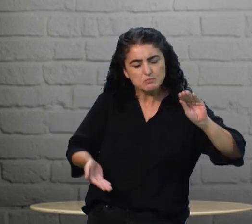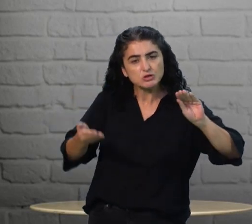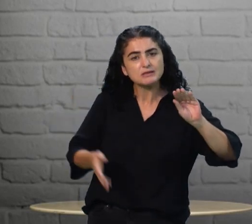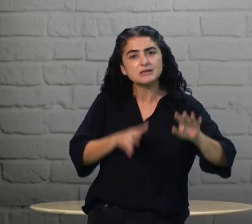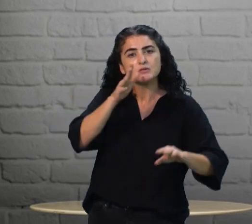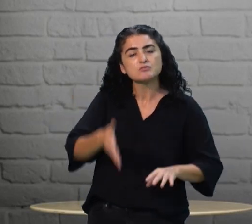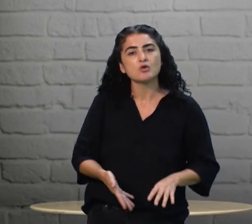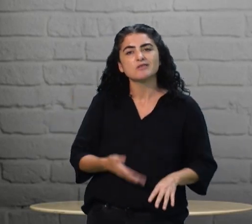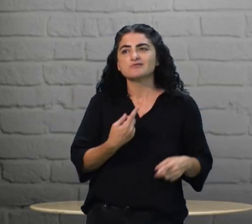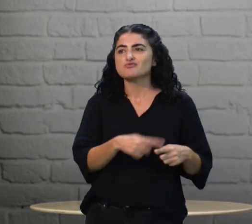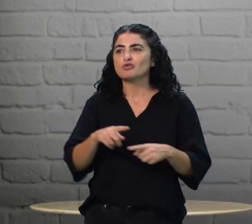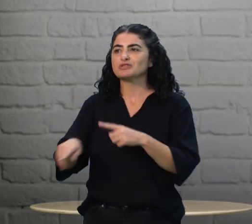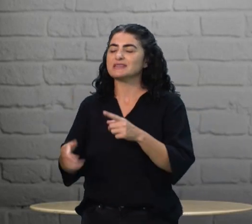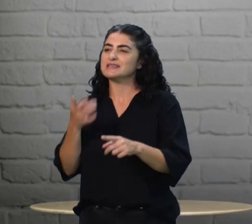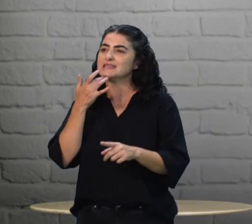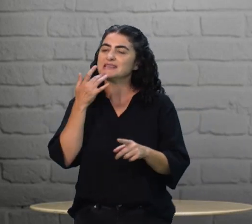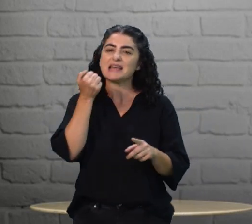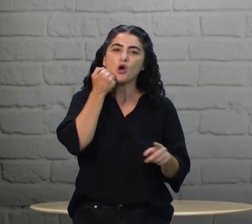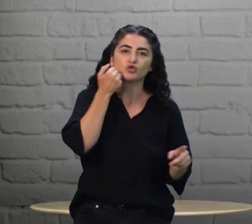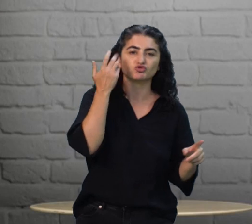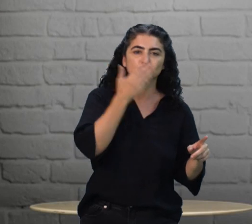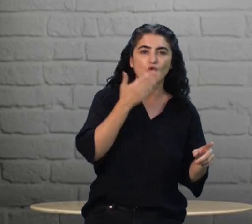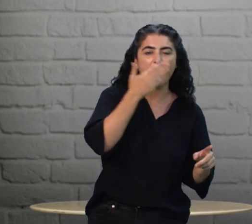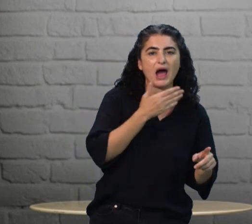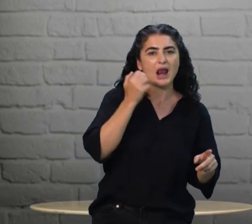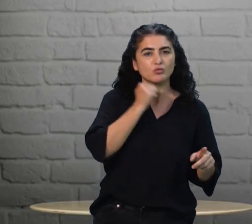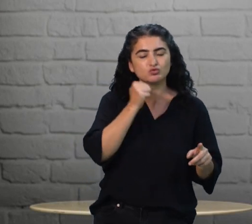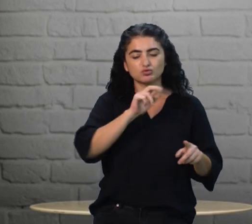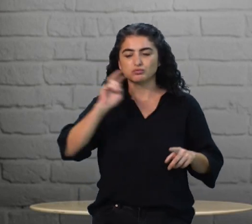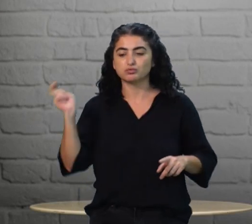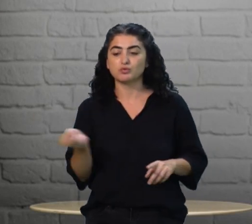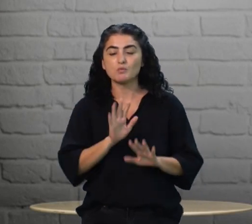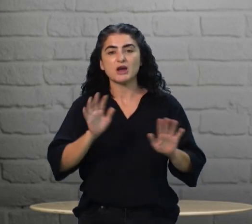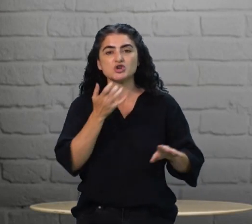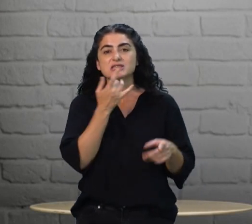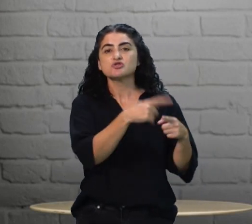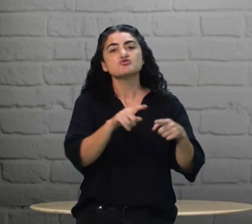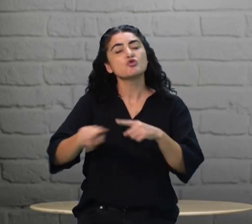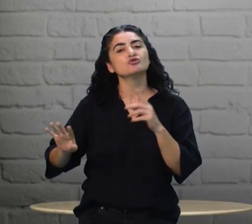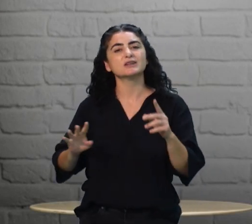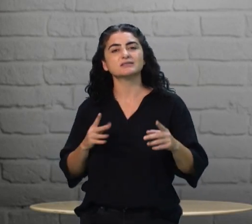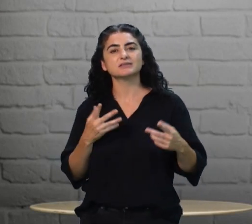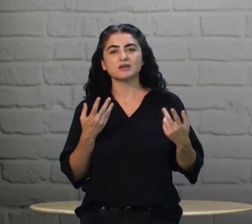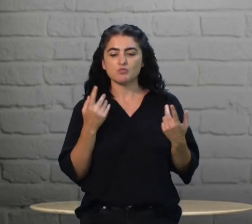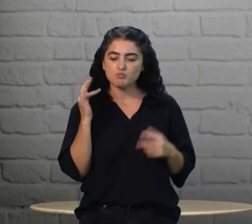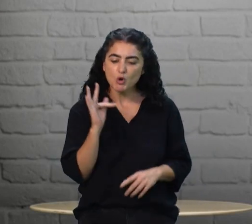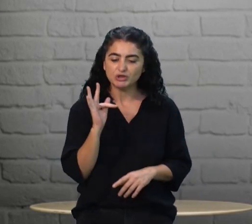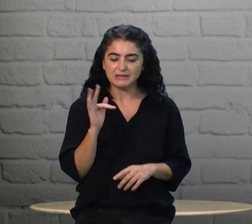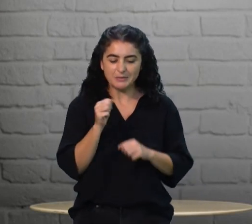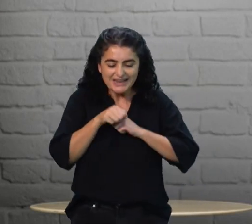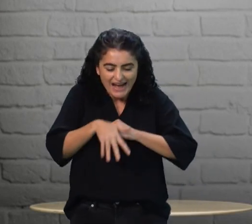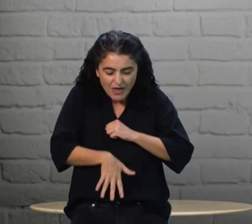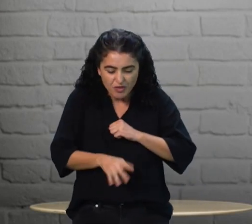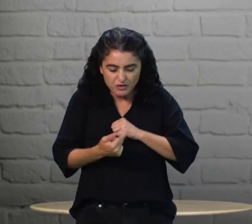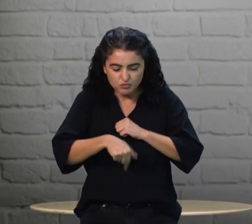de de que si el bullying que si tal Pero si sacamos partido de Lo bueno que tenemos en nuestras raíces el compartir